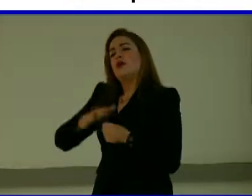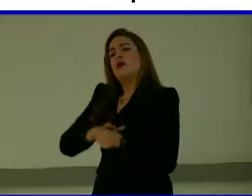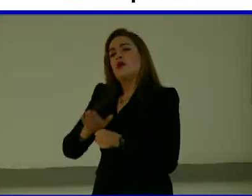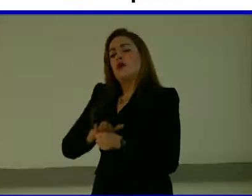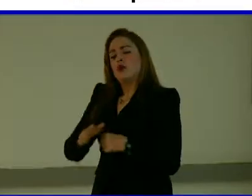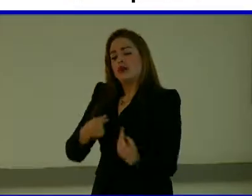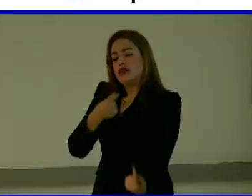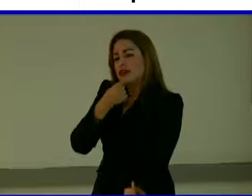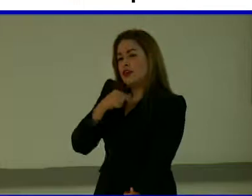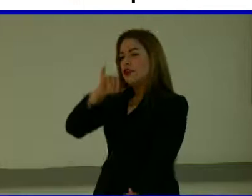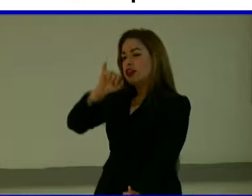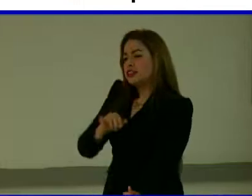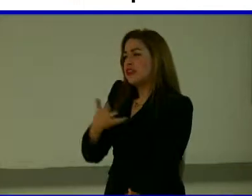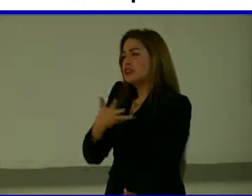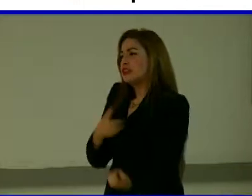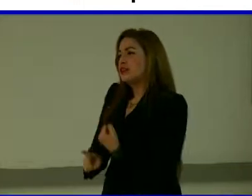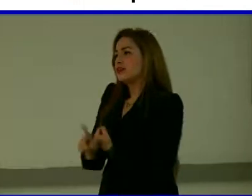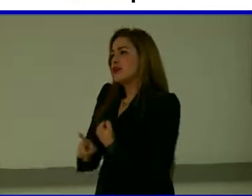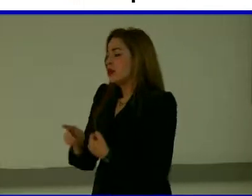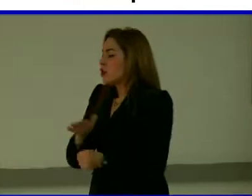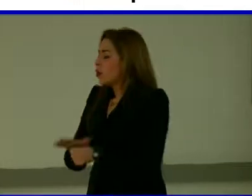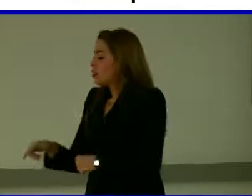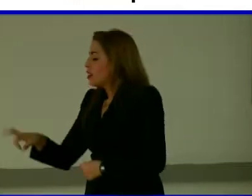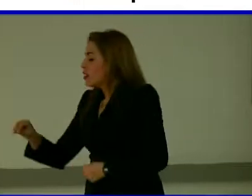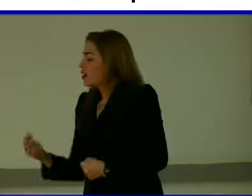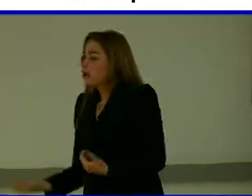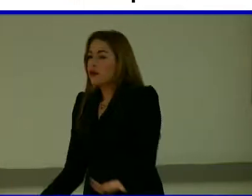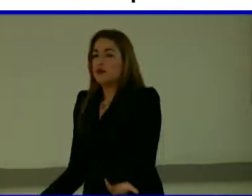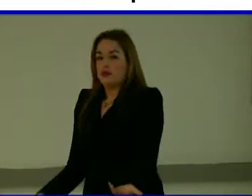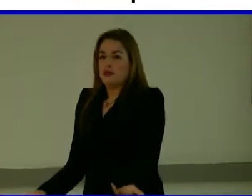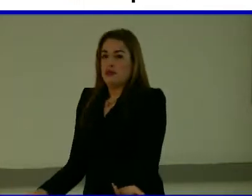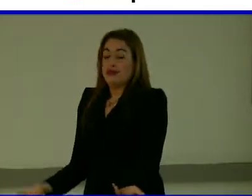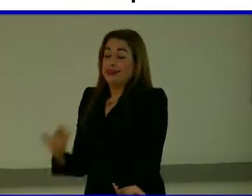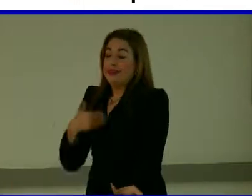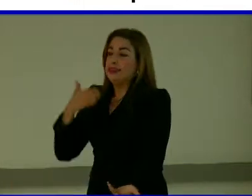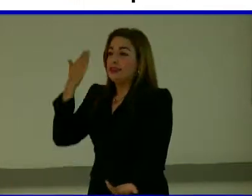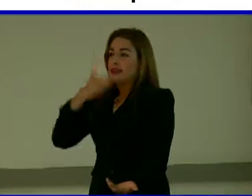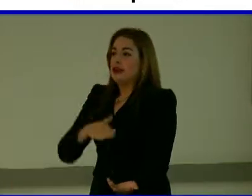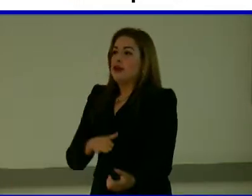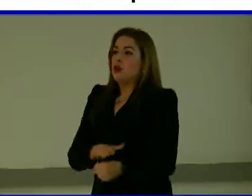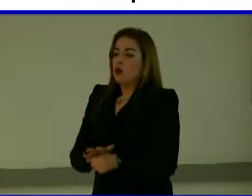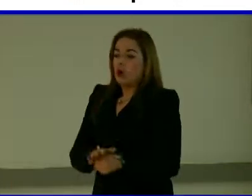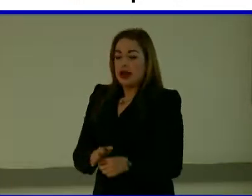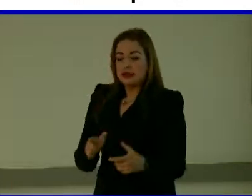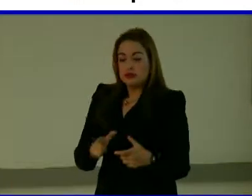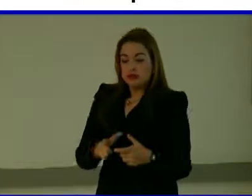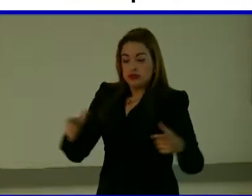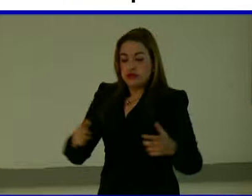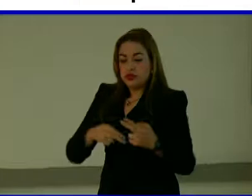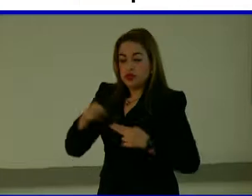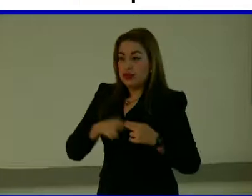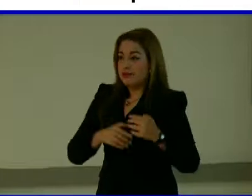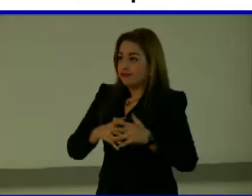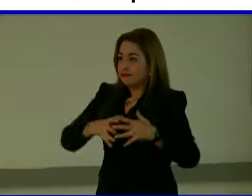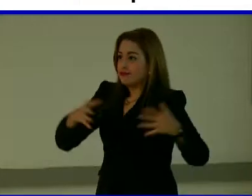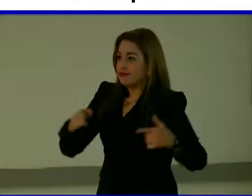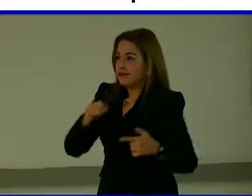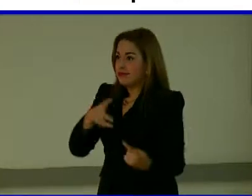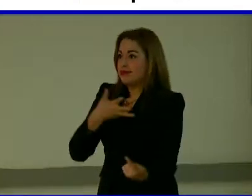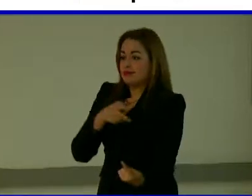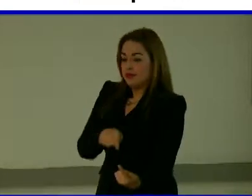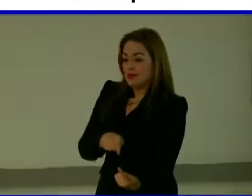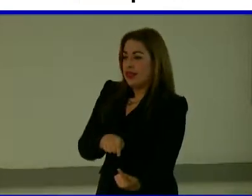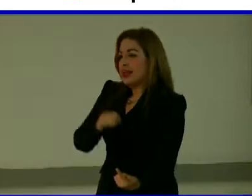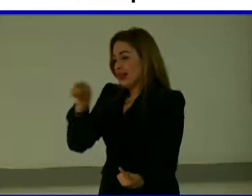el número de síntomas, la frecuencia y sobre todo el impacto que tiene en la vida de la persona para